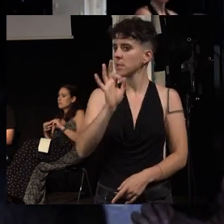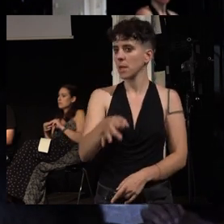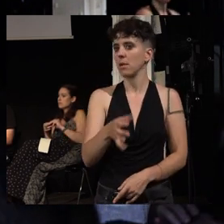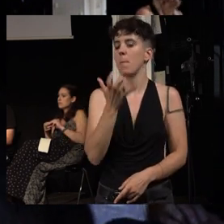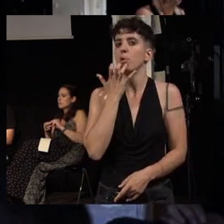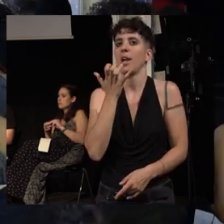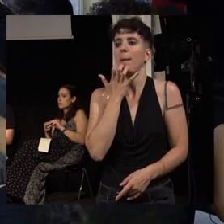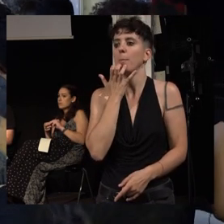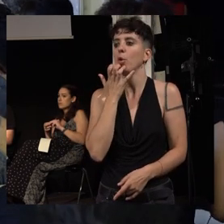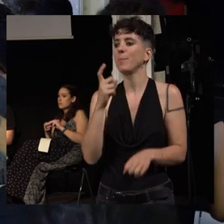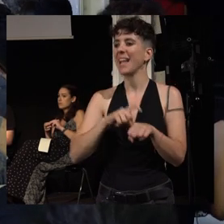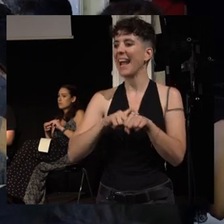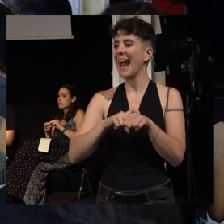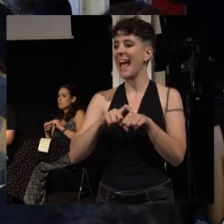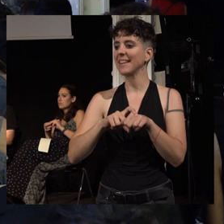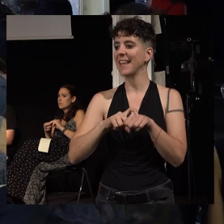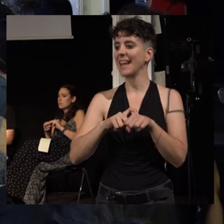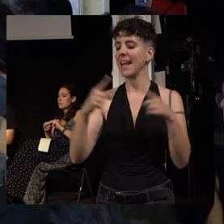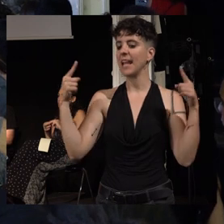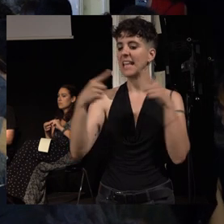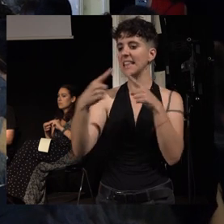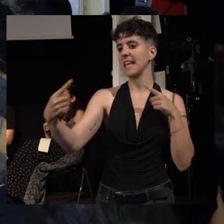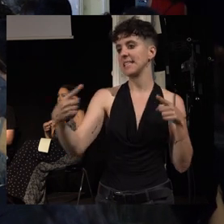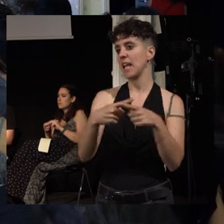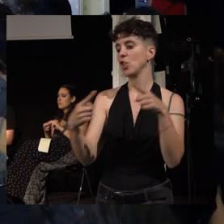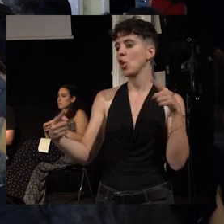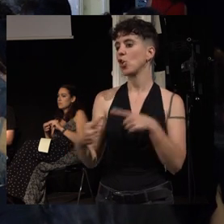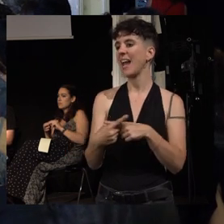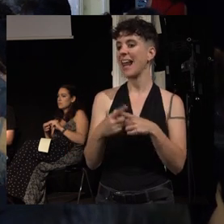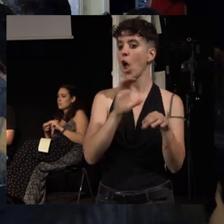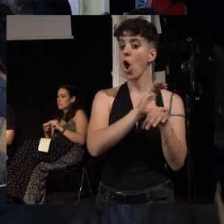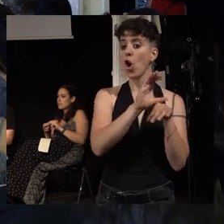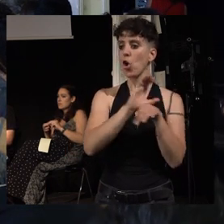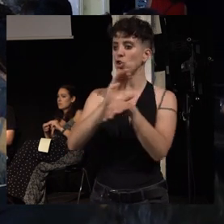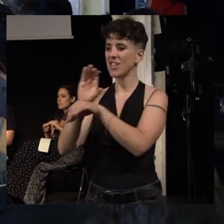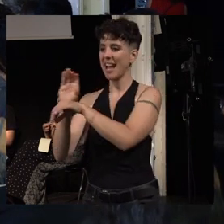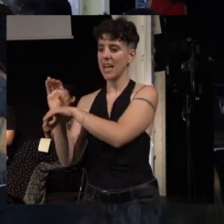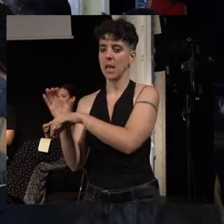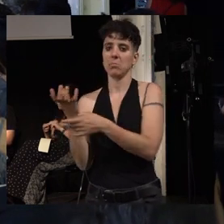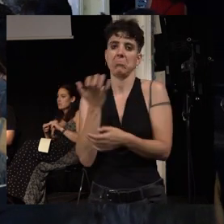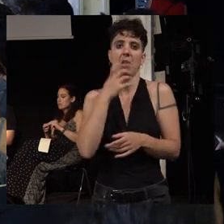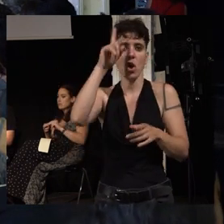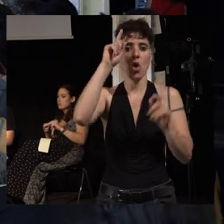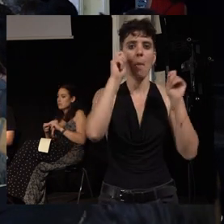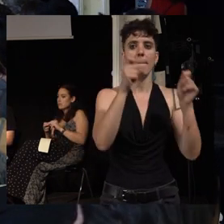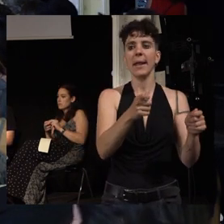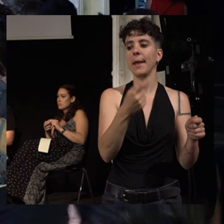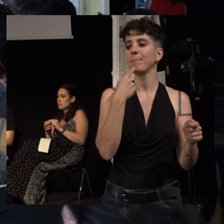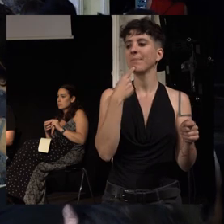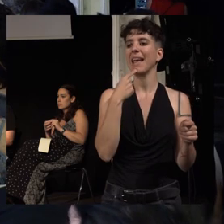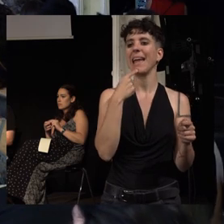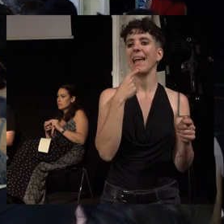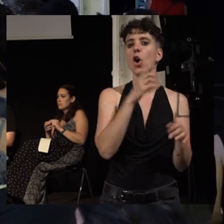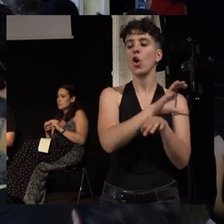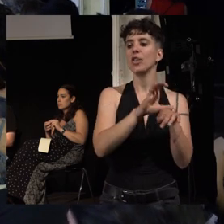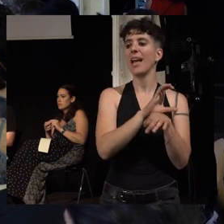ejemplo, tener un carácter más interseccional entre las concejalías, ¿no? Que cuando se llame, pues, por un pacto de las violencias machistas,